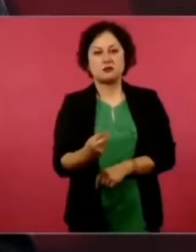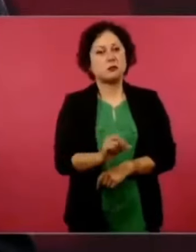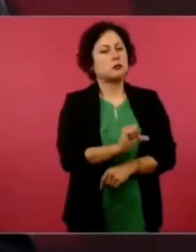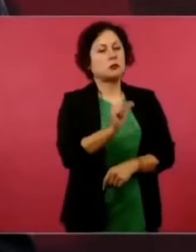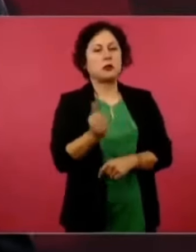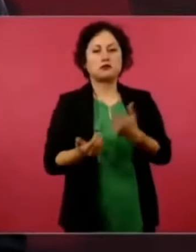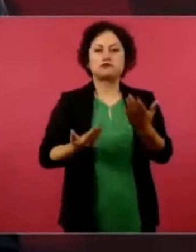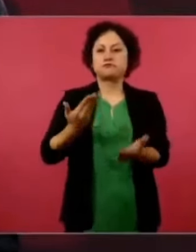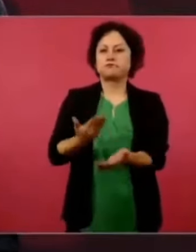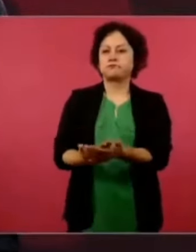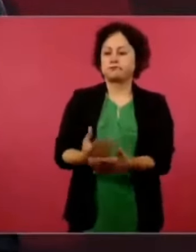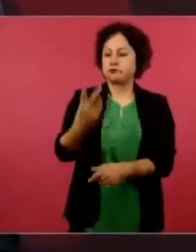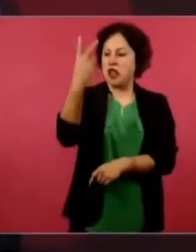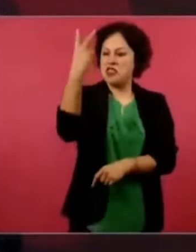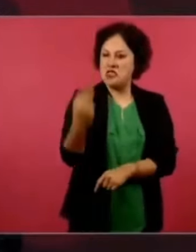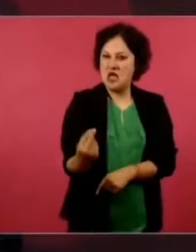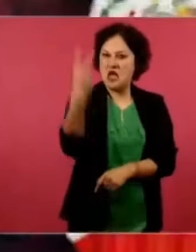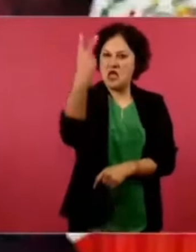nosotros